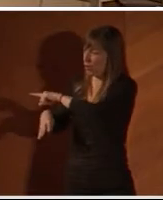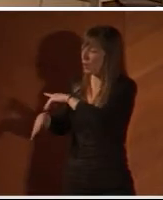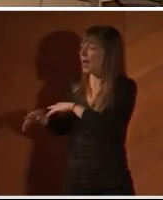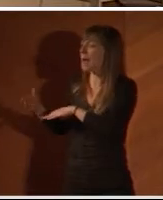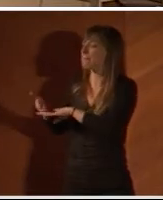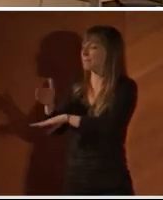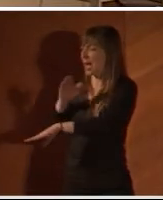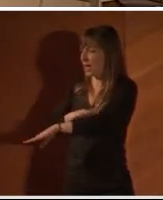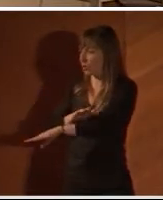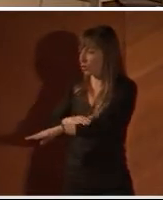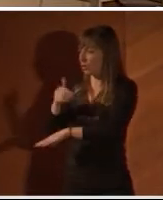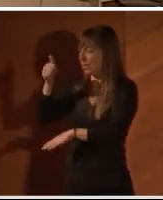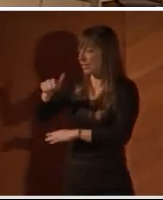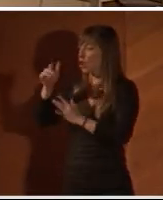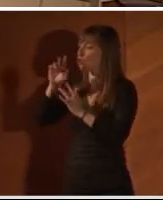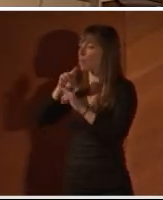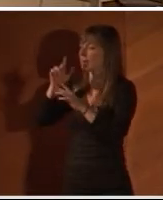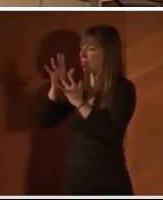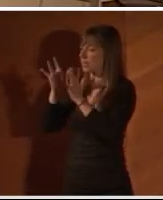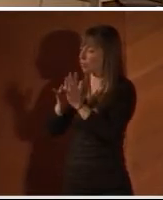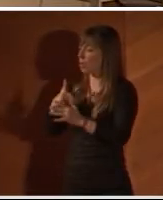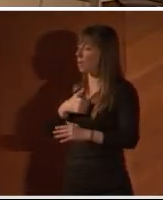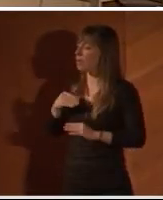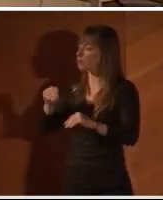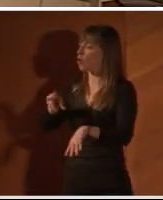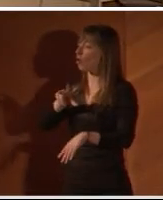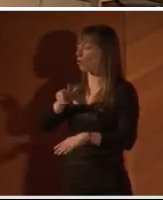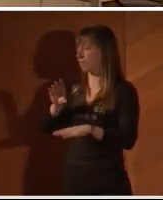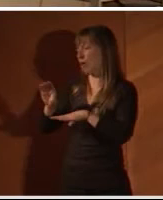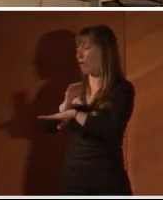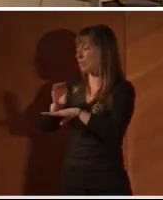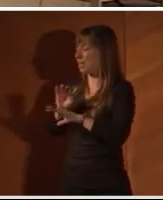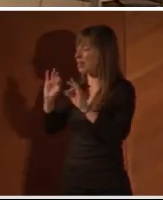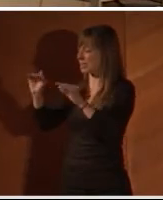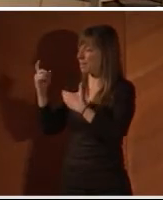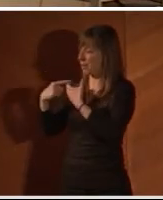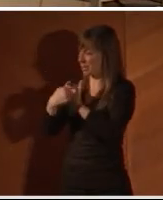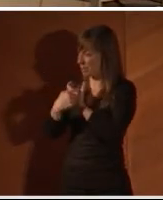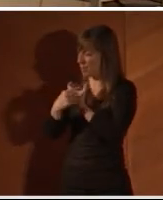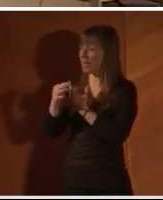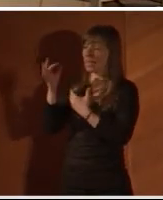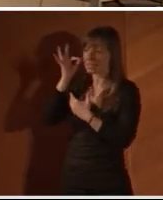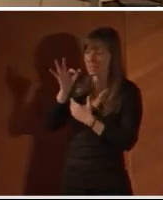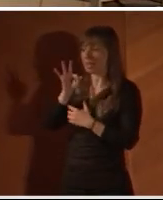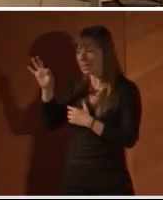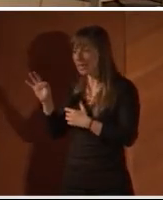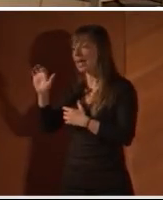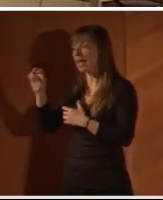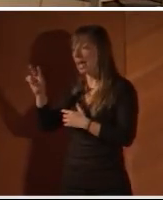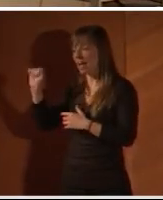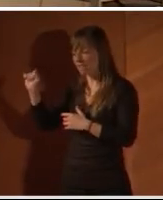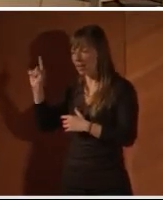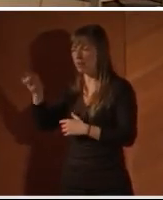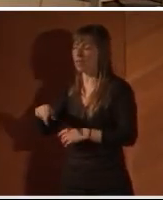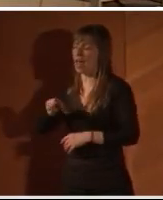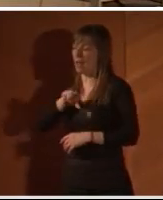Jesús Jurado, conseller de Participación, y también, a continuación, Eva Frade, concejala de Participación del